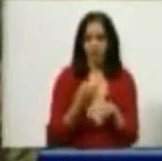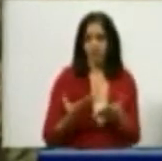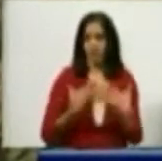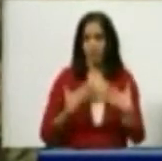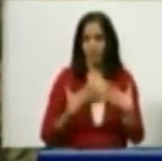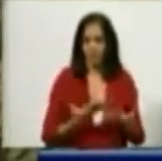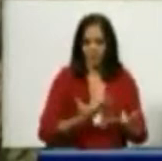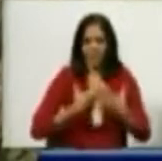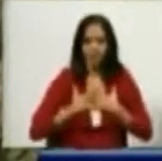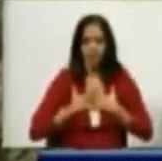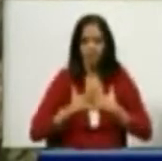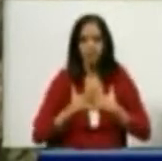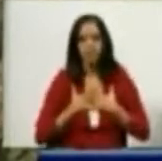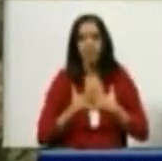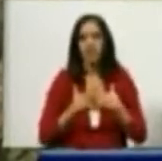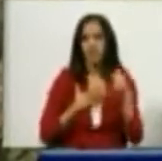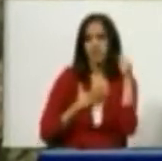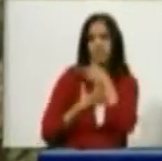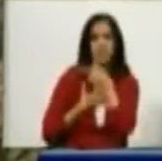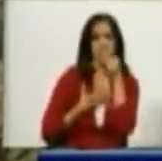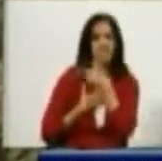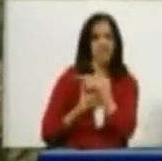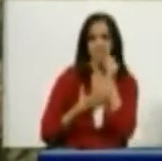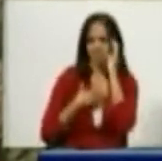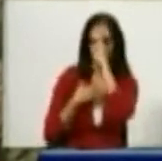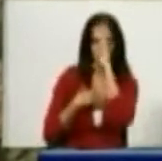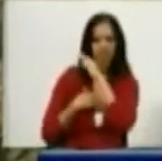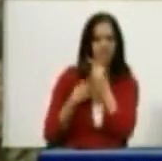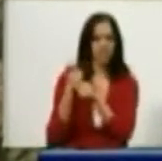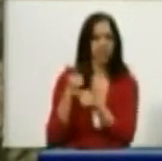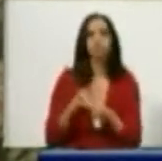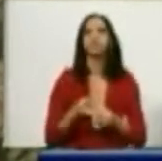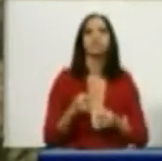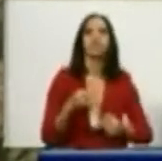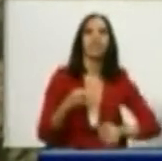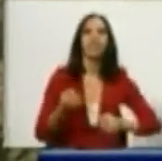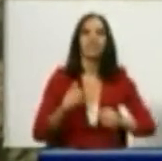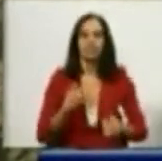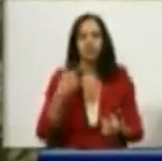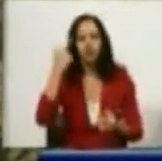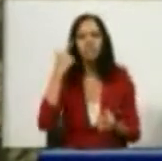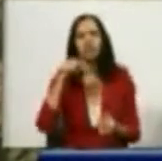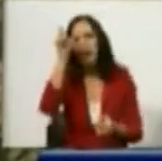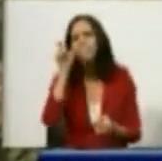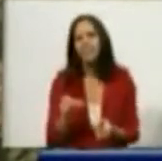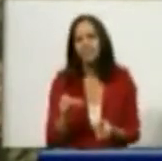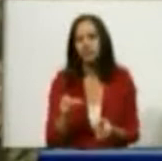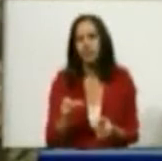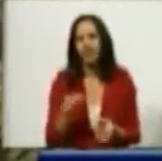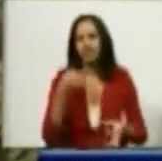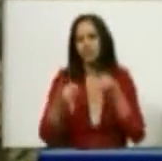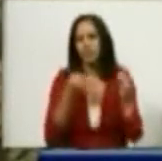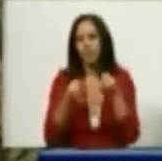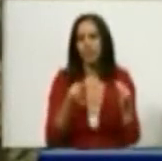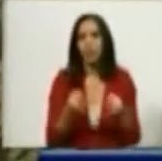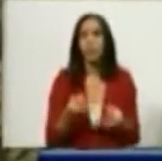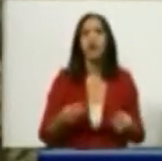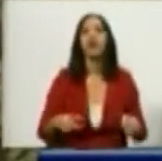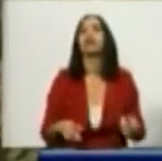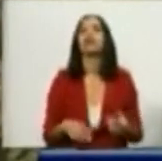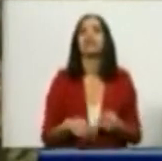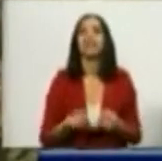fue a delatarnos y le dijo Esto es así como yo se lo estoy contando porque está una persona que la vida después